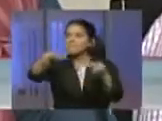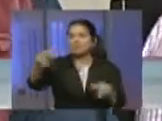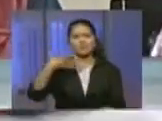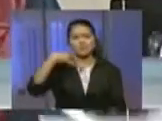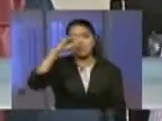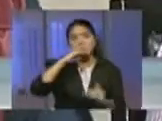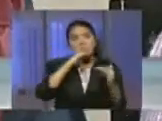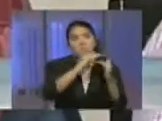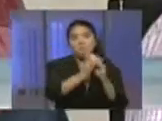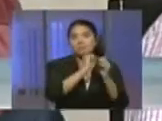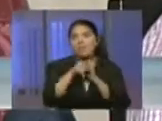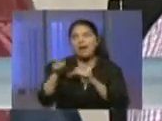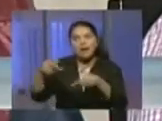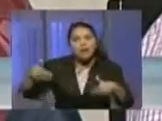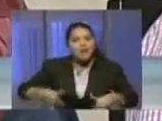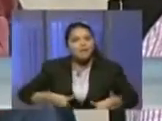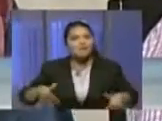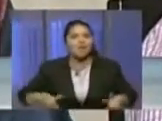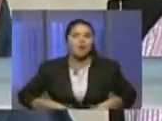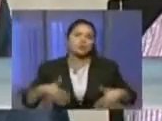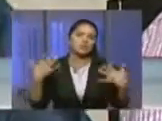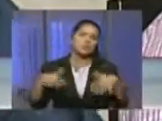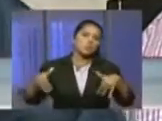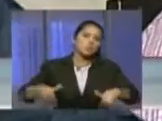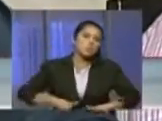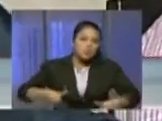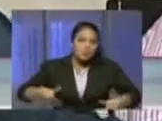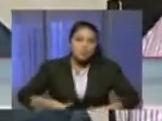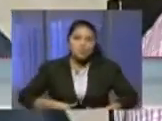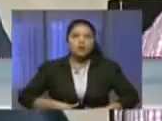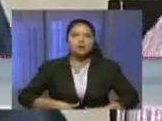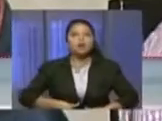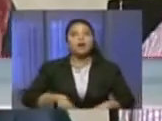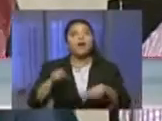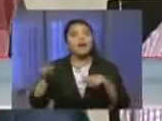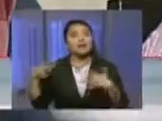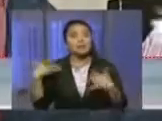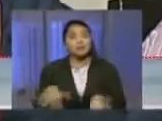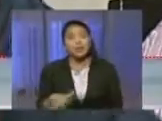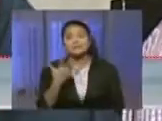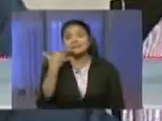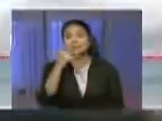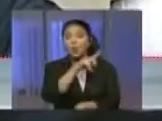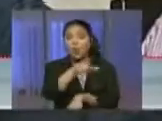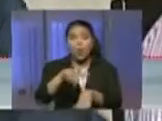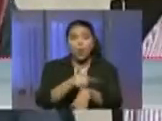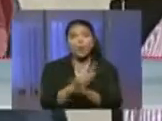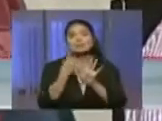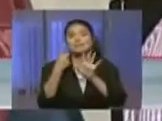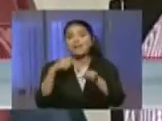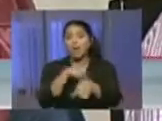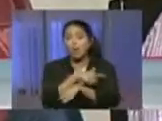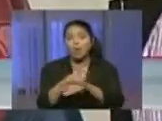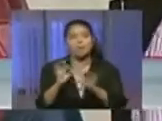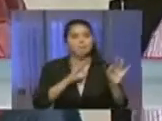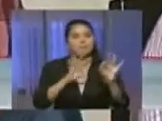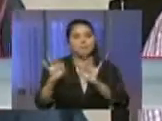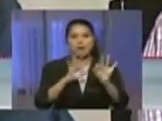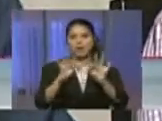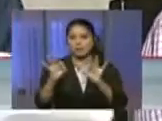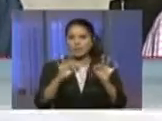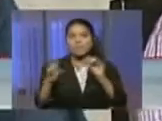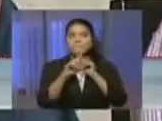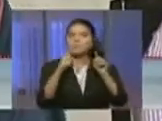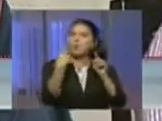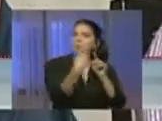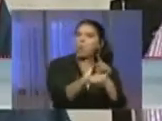dicho el esfuerzo que hizo Rubén de desfilar ahí tiene un des gaste de 5 horas 6 horas preparándose para el desfile los demás presidentes